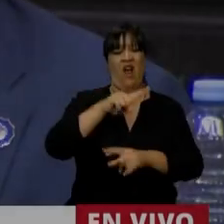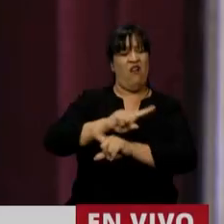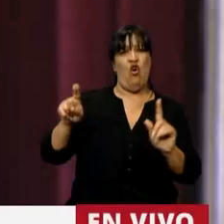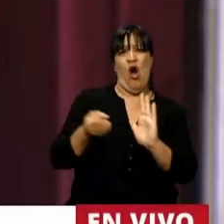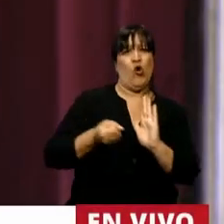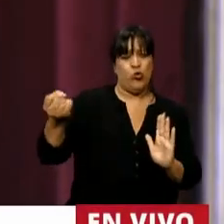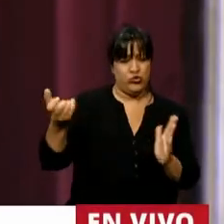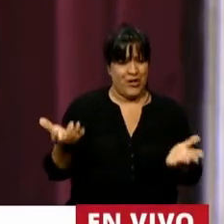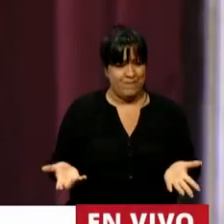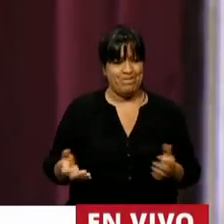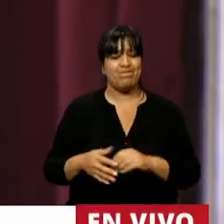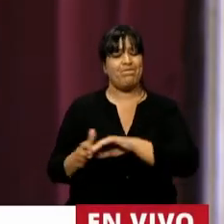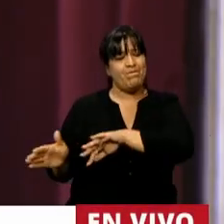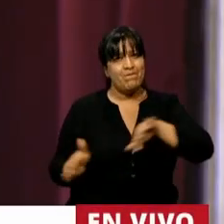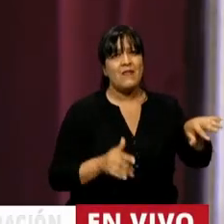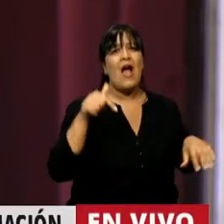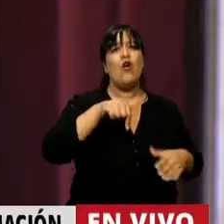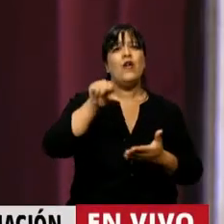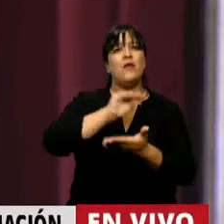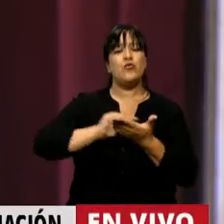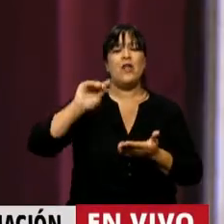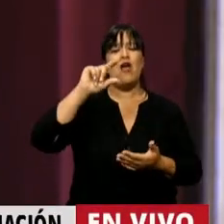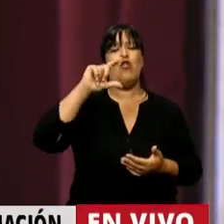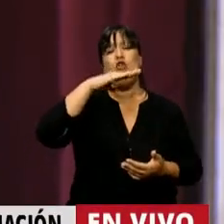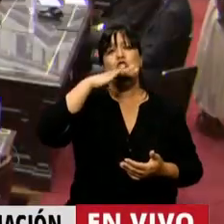Angelini, en el uso de la palabra, el diputado José Cano.